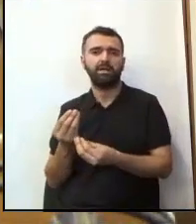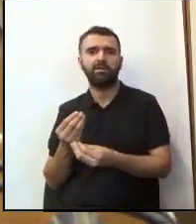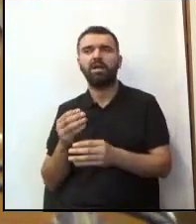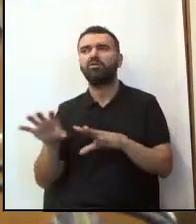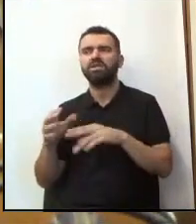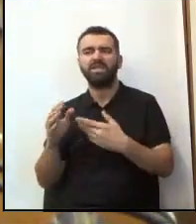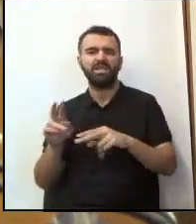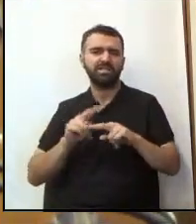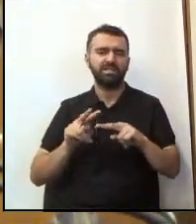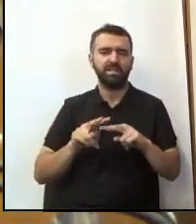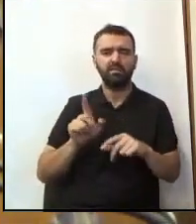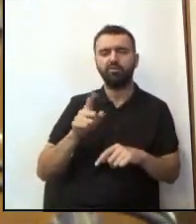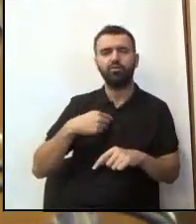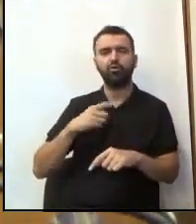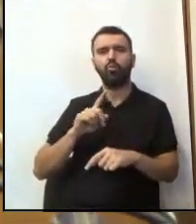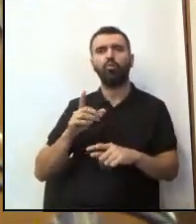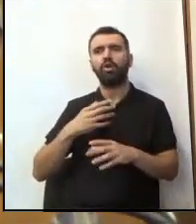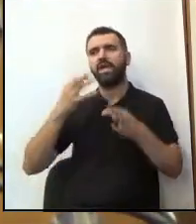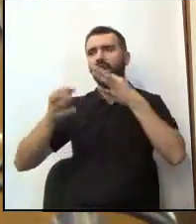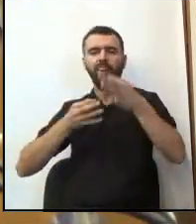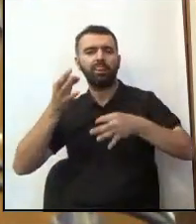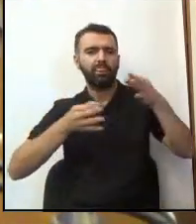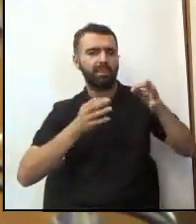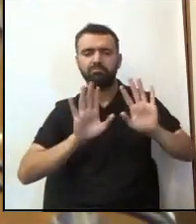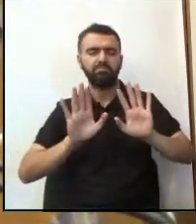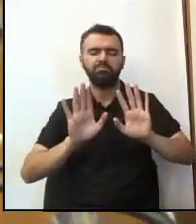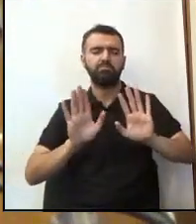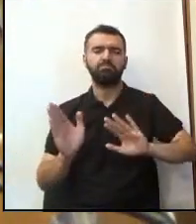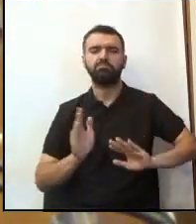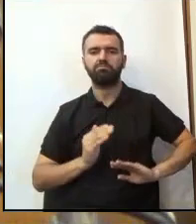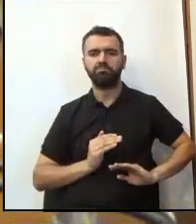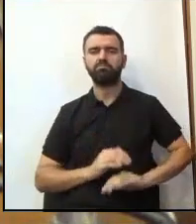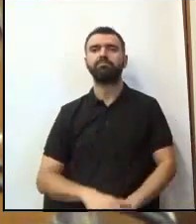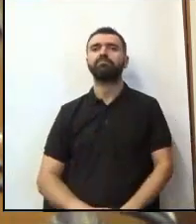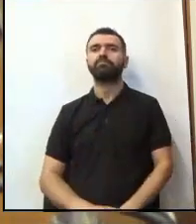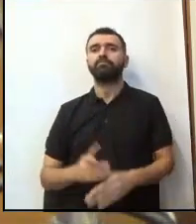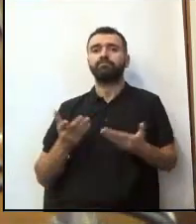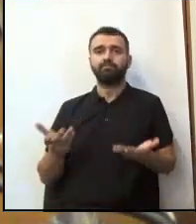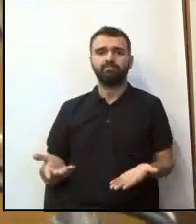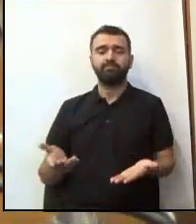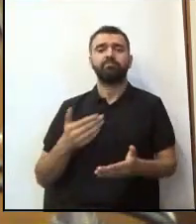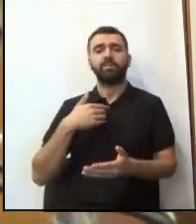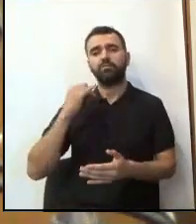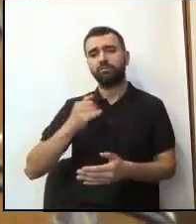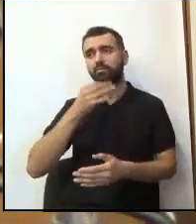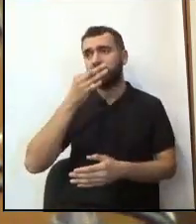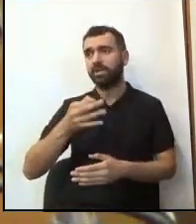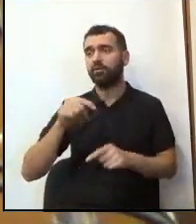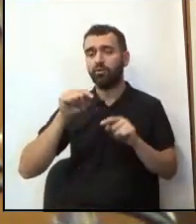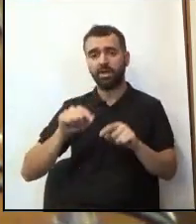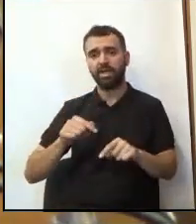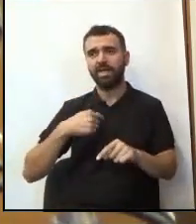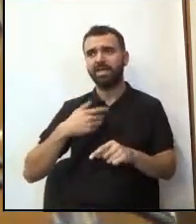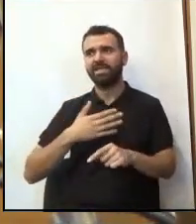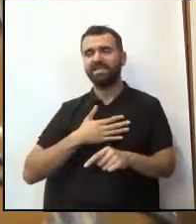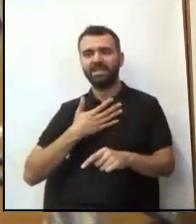y todo, no soy muy de estar diciéndola. Entonces, yo siempre digo acá, y siento como un poco